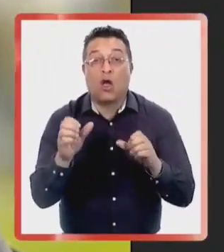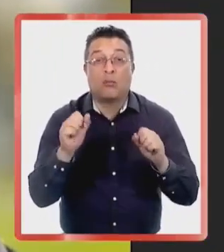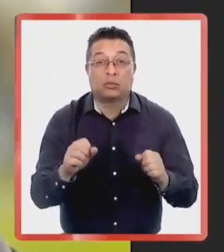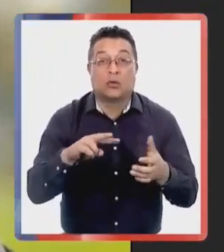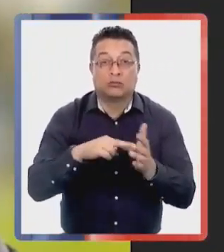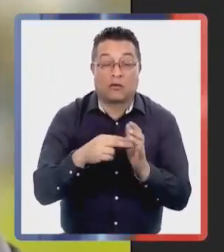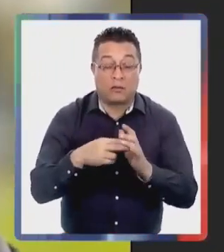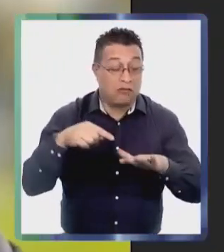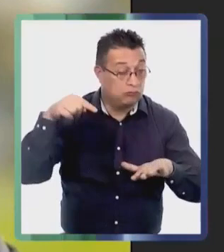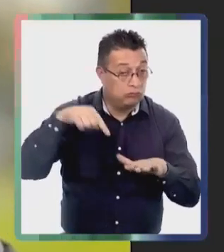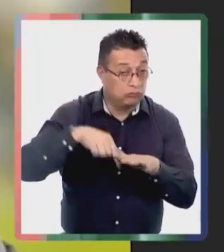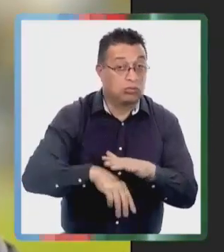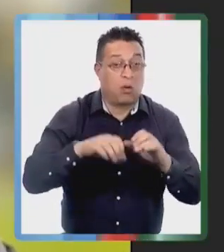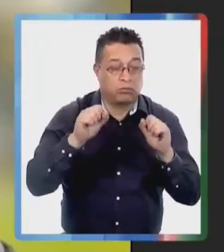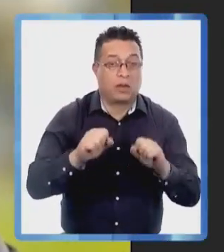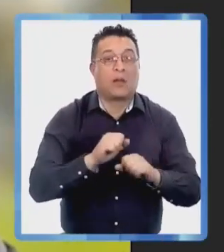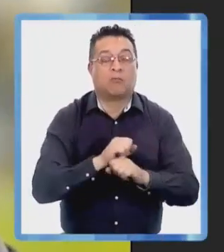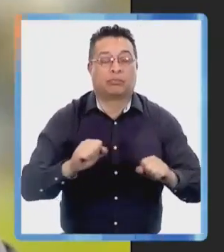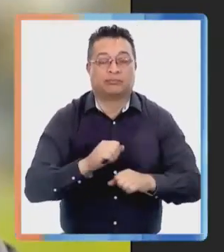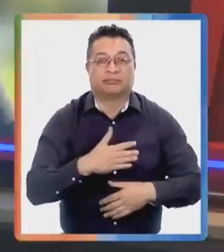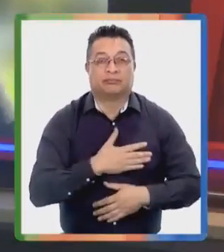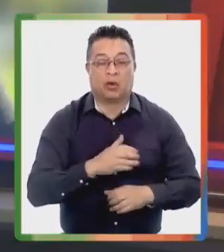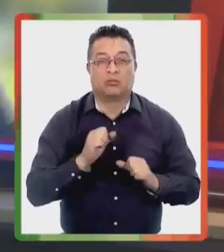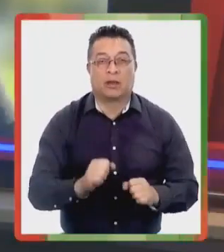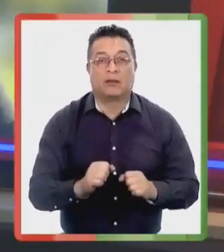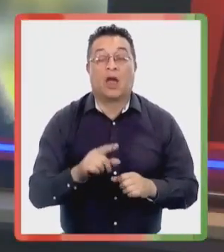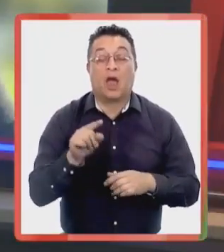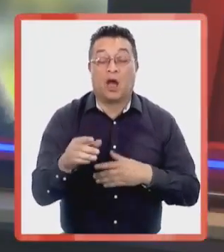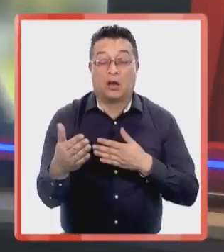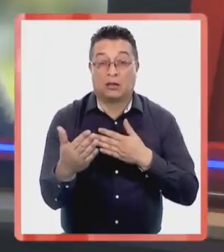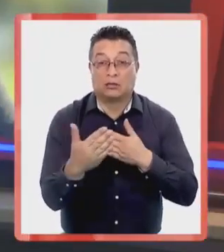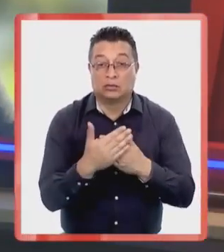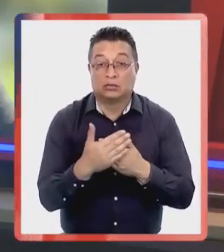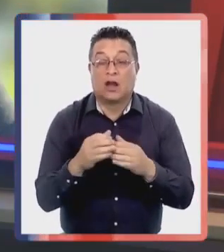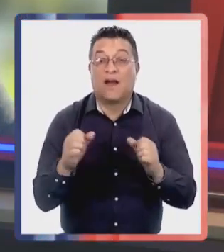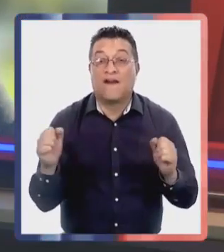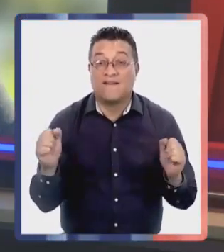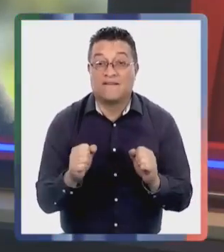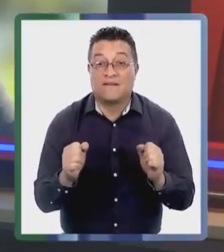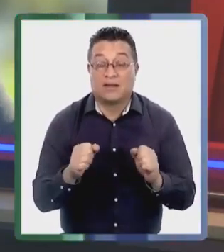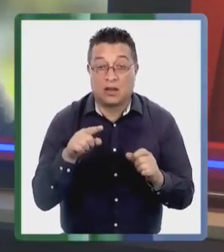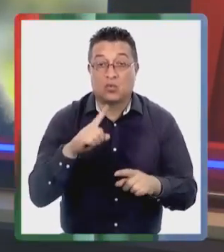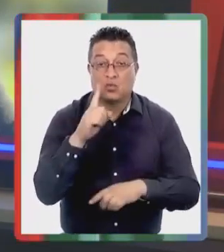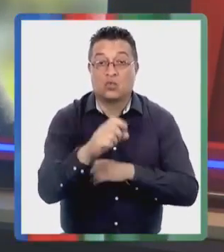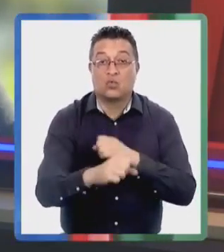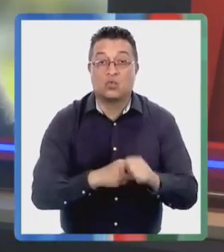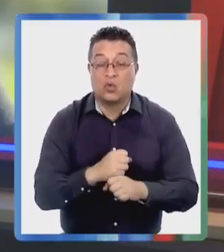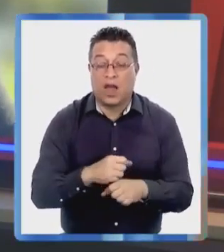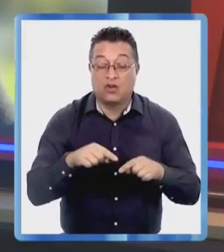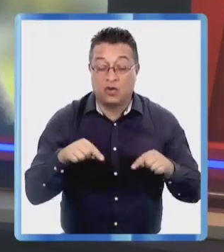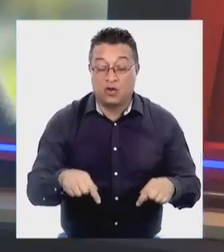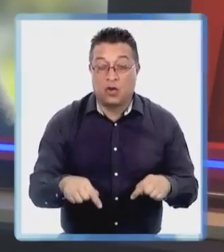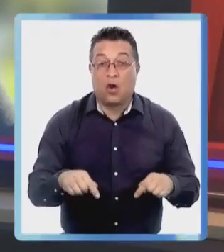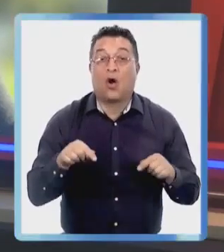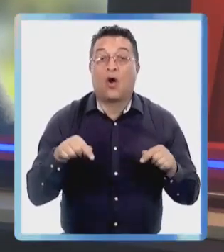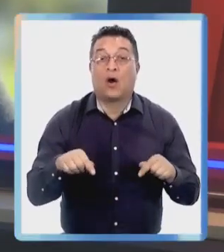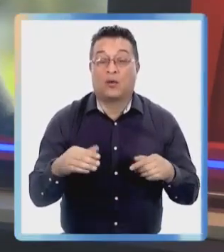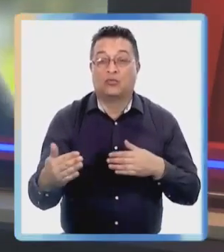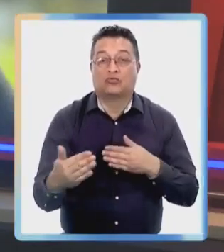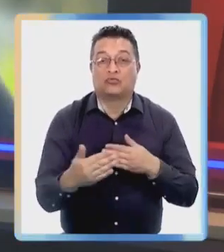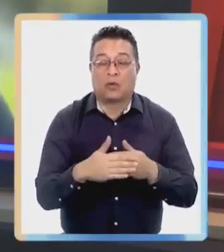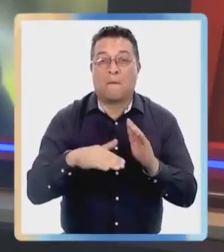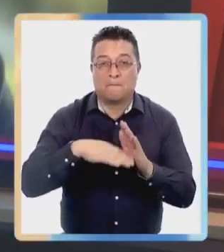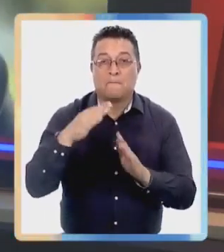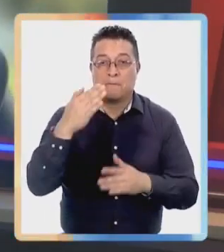tienen una crisis muy severa pueden llegar a caer en paro respiratorio. Ahora que se nos acerca la época más fría del año, que probablemente es la época en